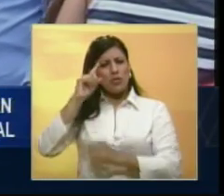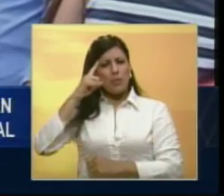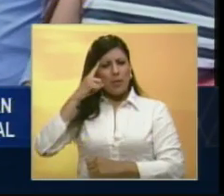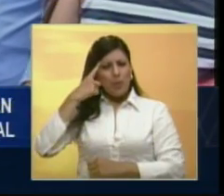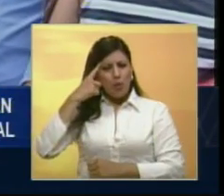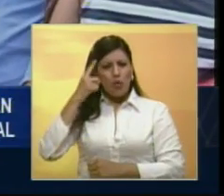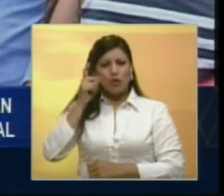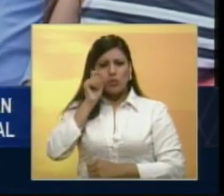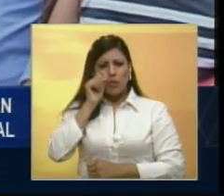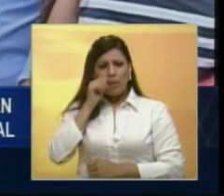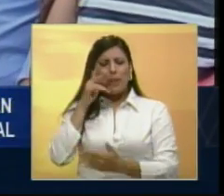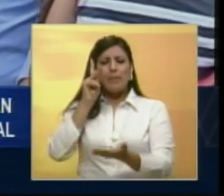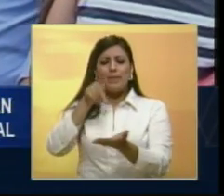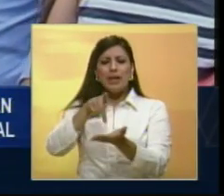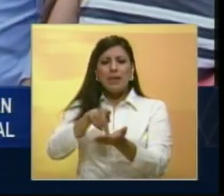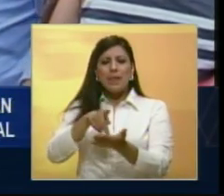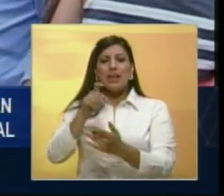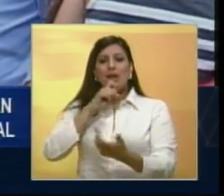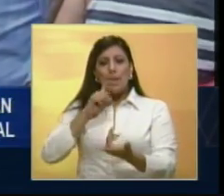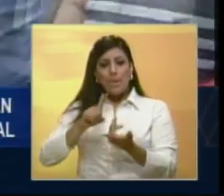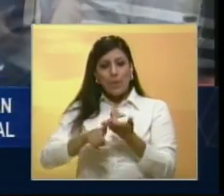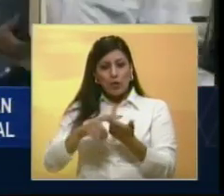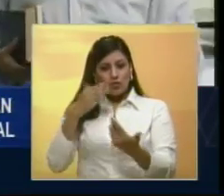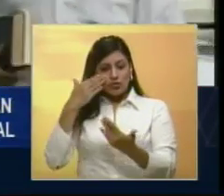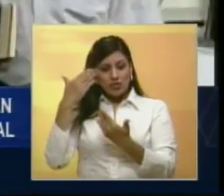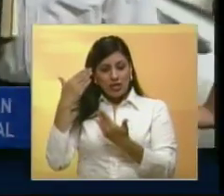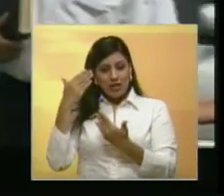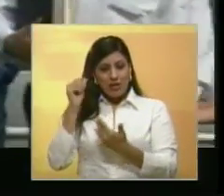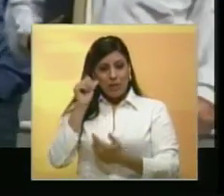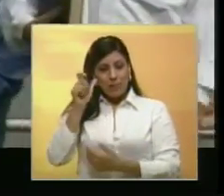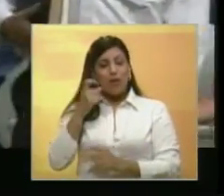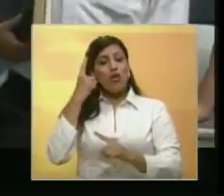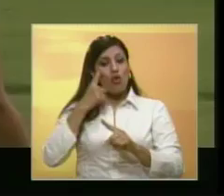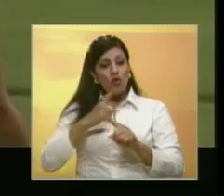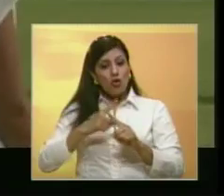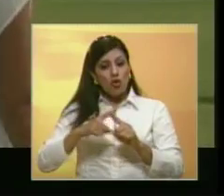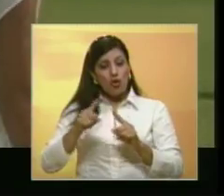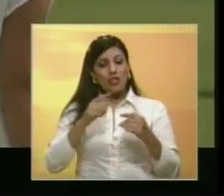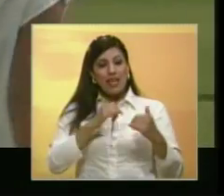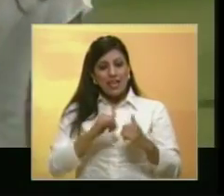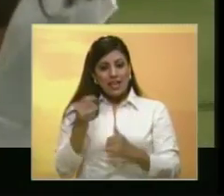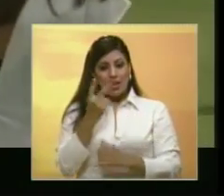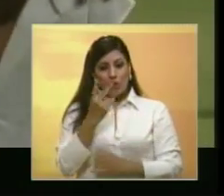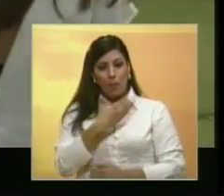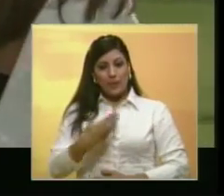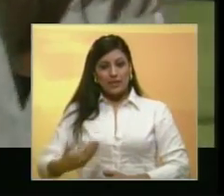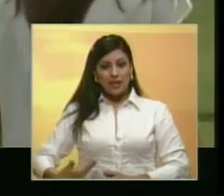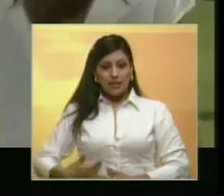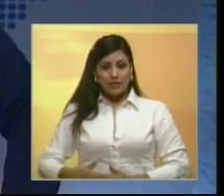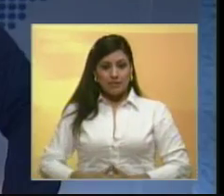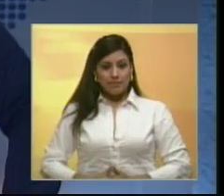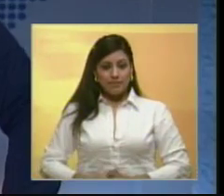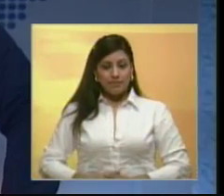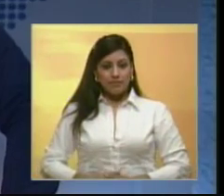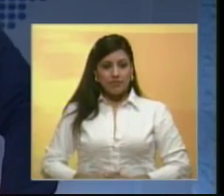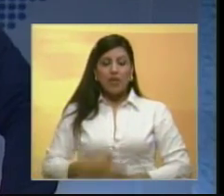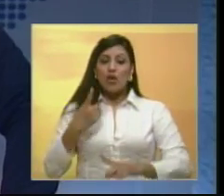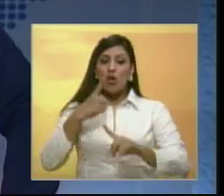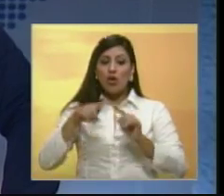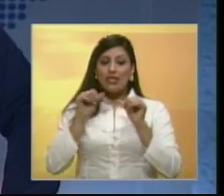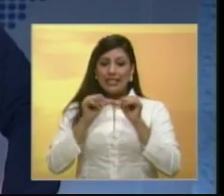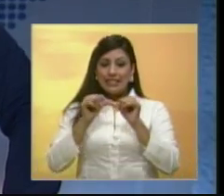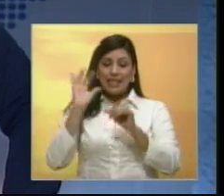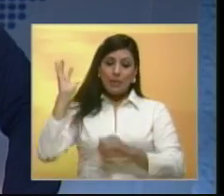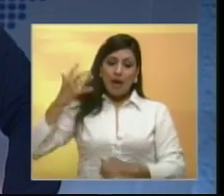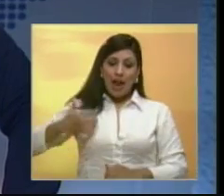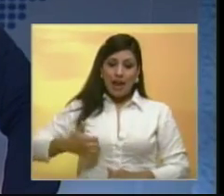de Nisman ante la presencia de la primera dama Juliana Aguada y Antonia, hija de la pareja presidencial. Y continuamos